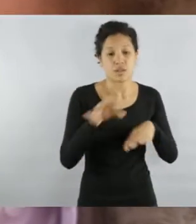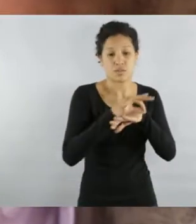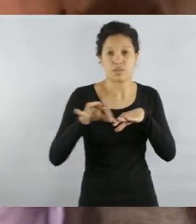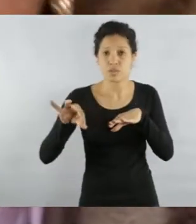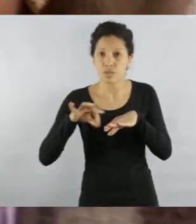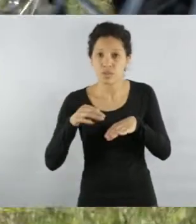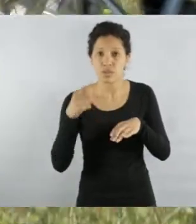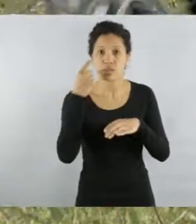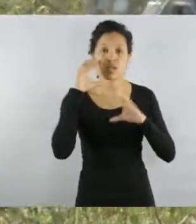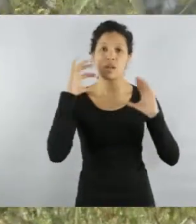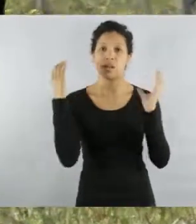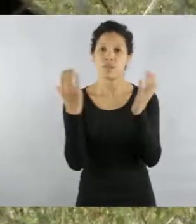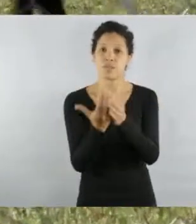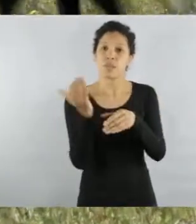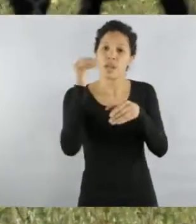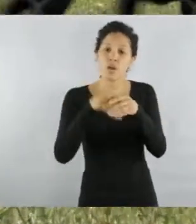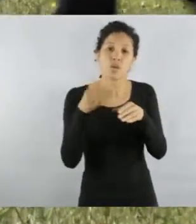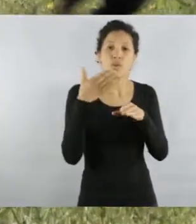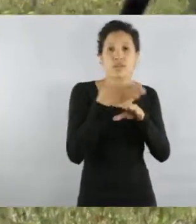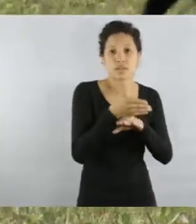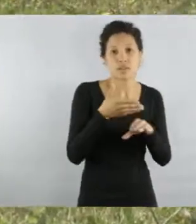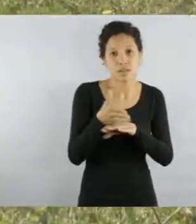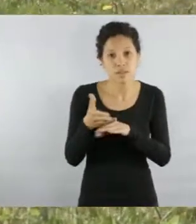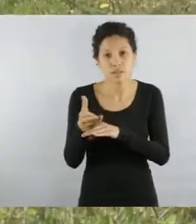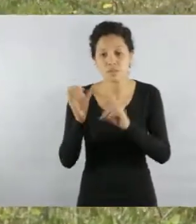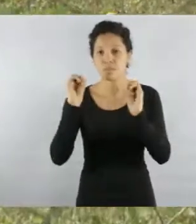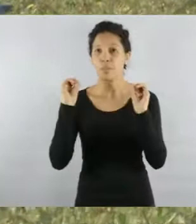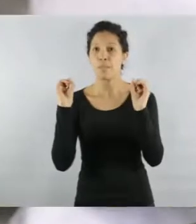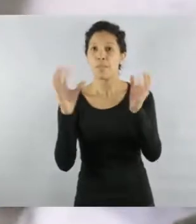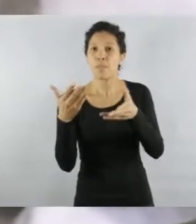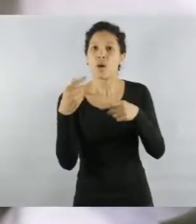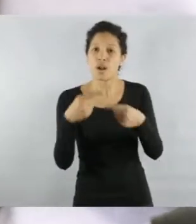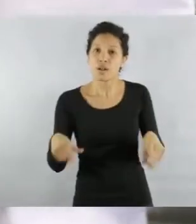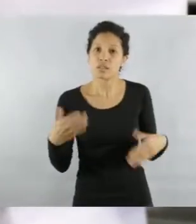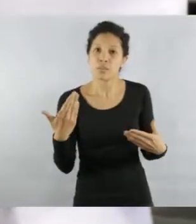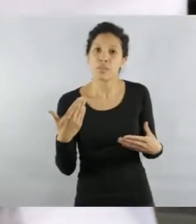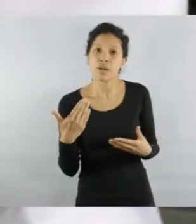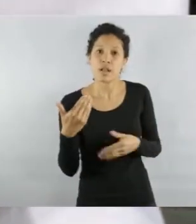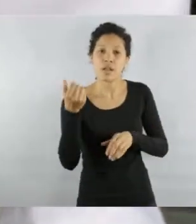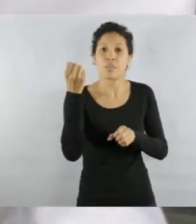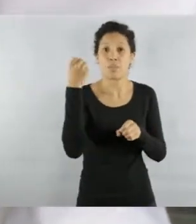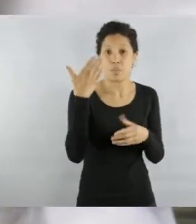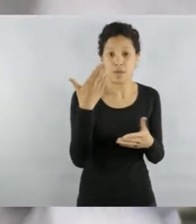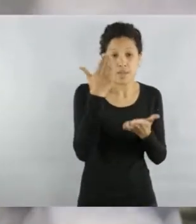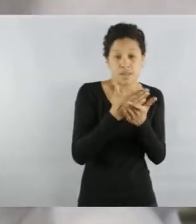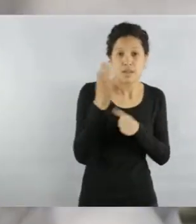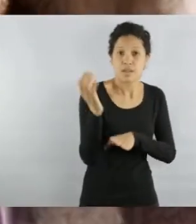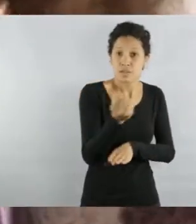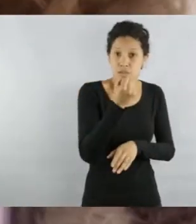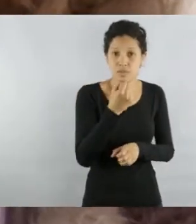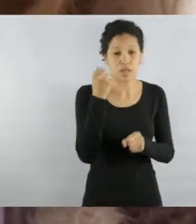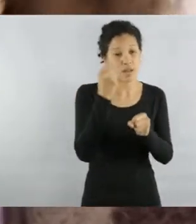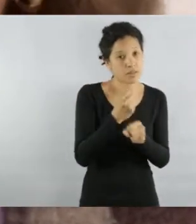universal incluida la accesibilidad mejorar las condiciones para que la persona pueda realmente ejercer sus derechos